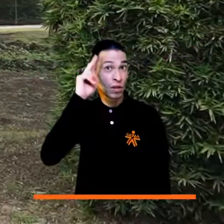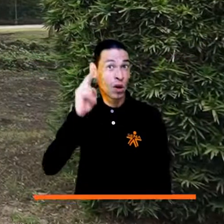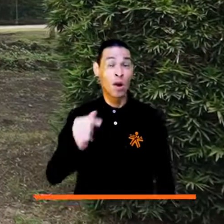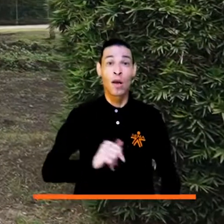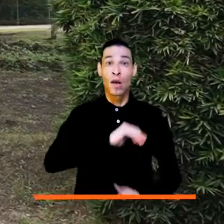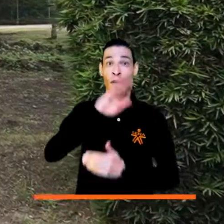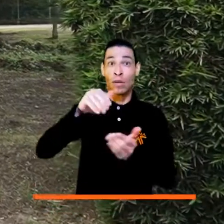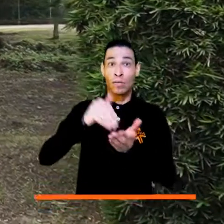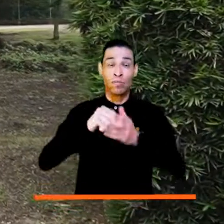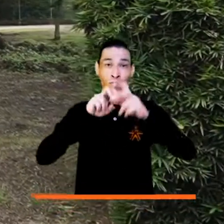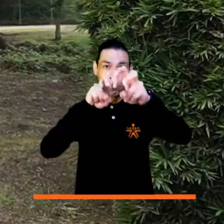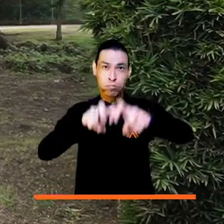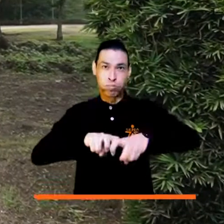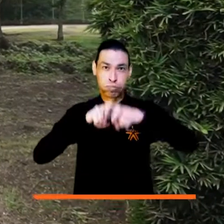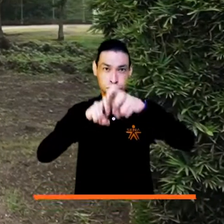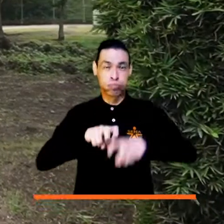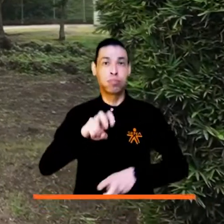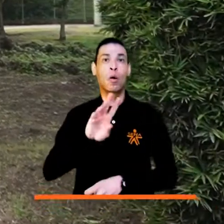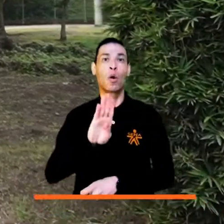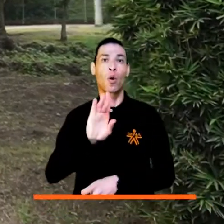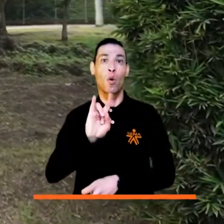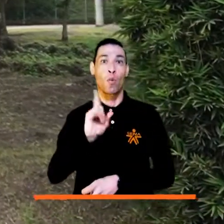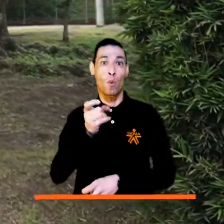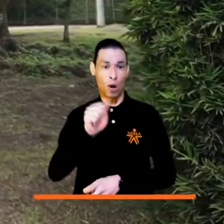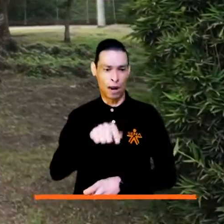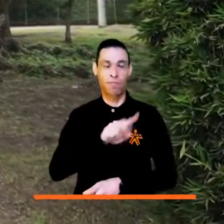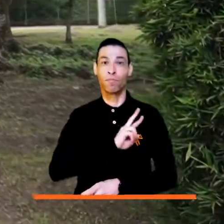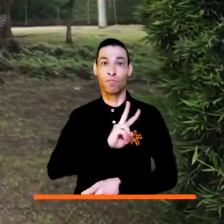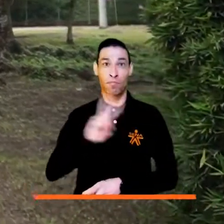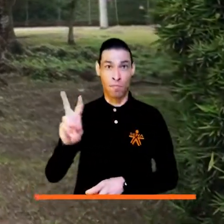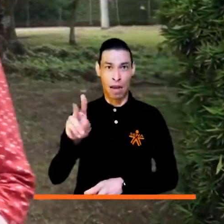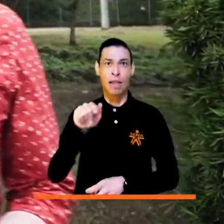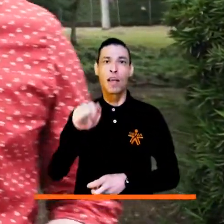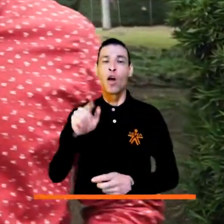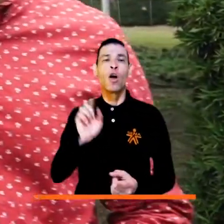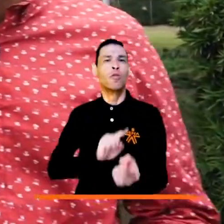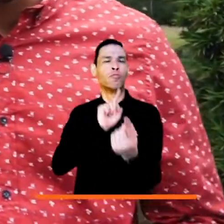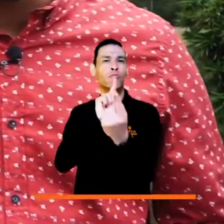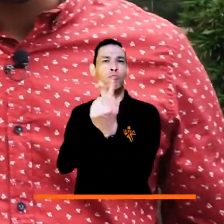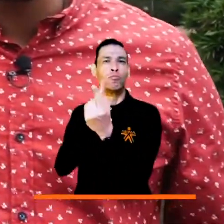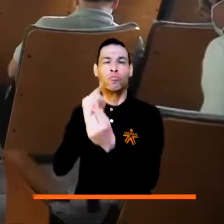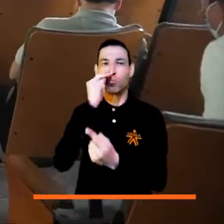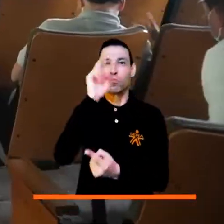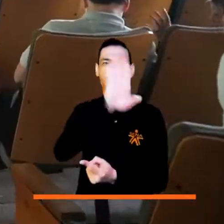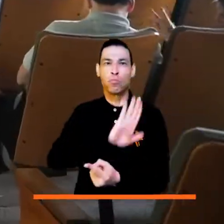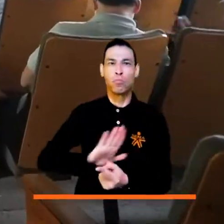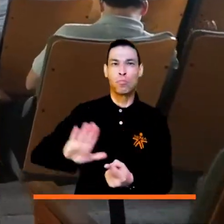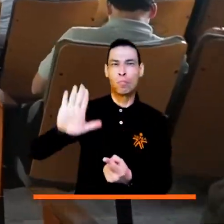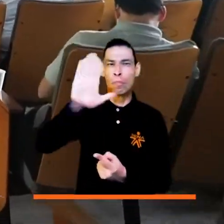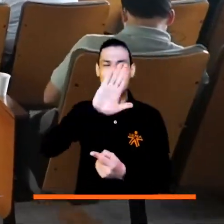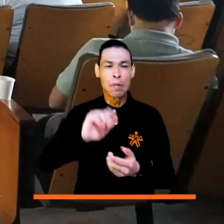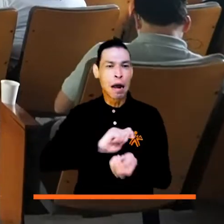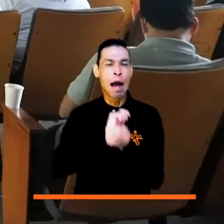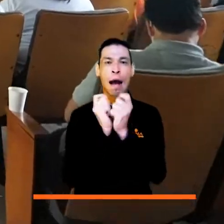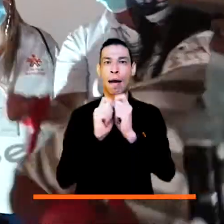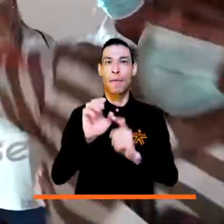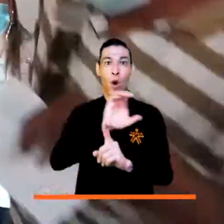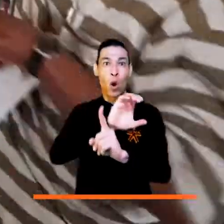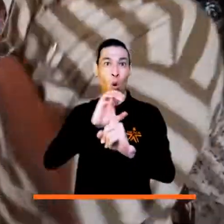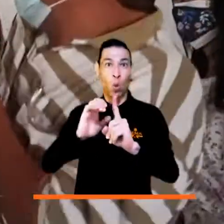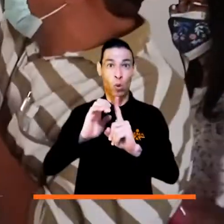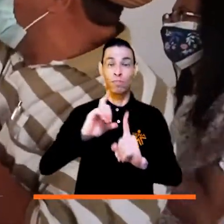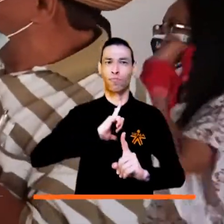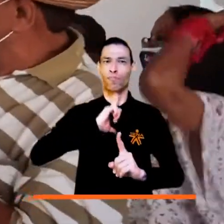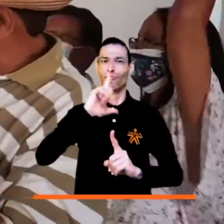Hola, estoy en el Centro Agropecuario de Buga, del SENA Regional Valle. Los saludo desde el Encuentro Nacional Protagonistas de la Renovación